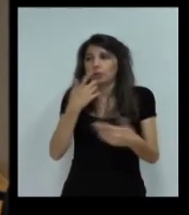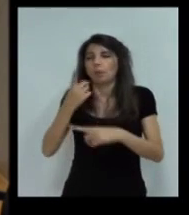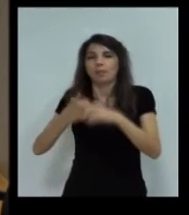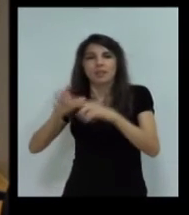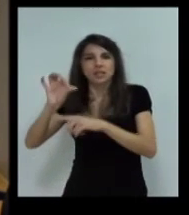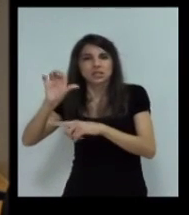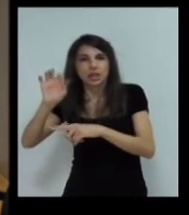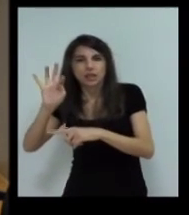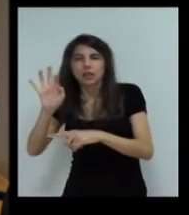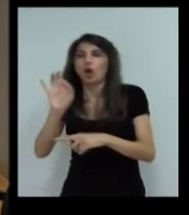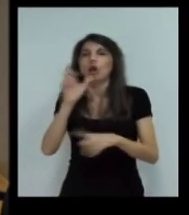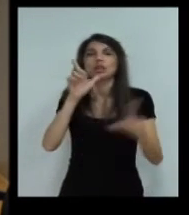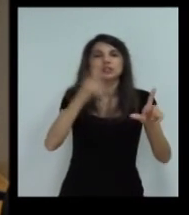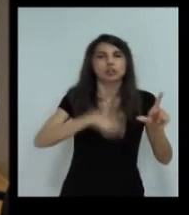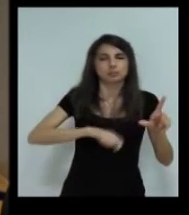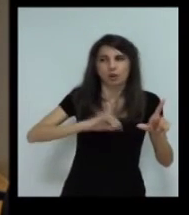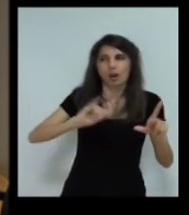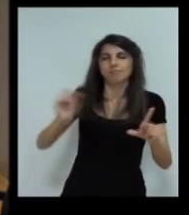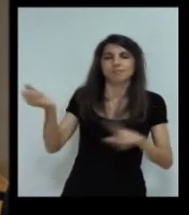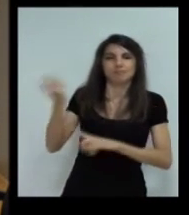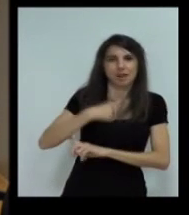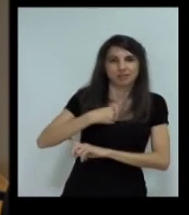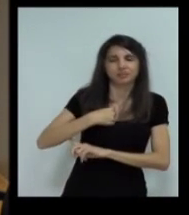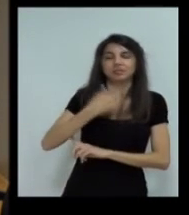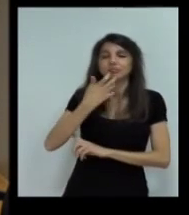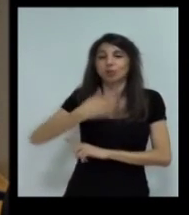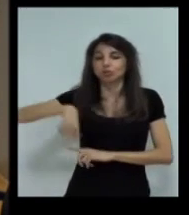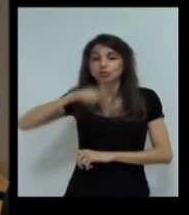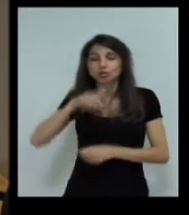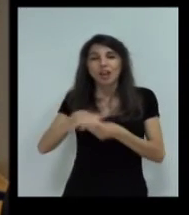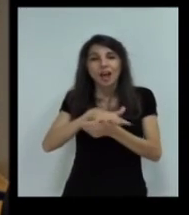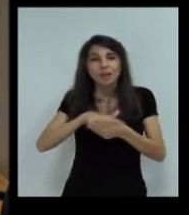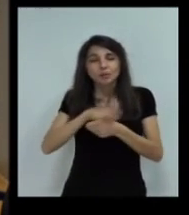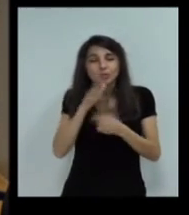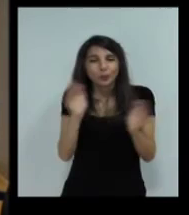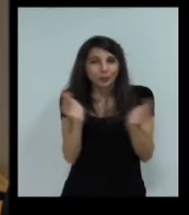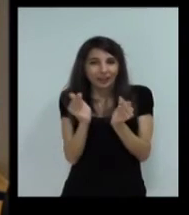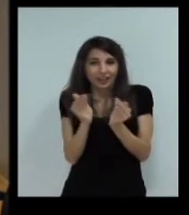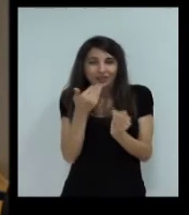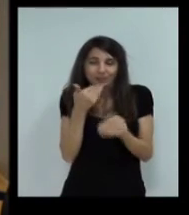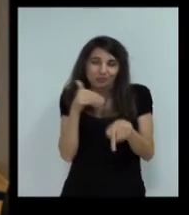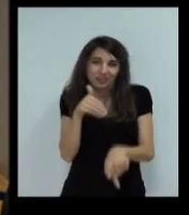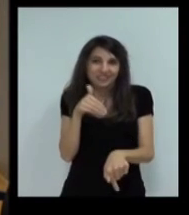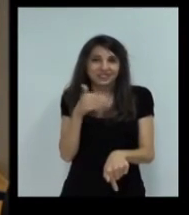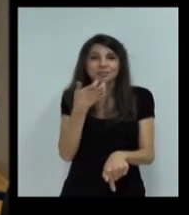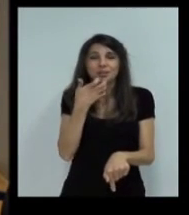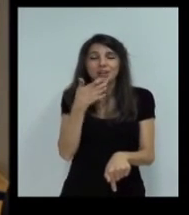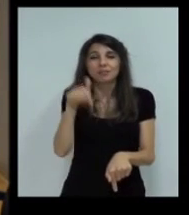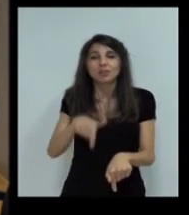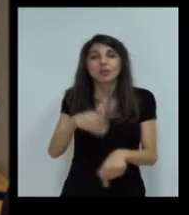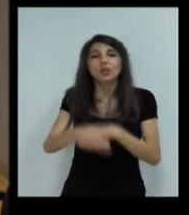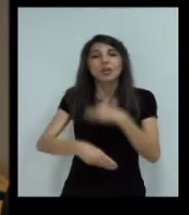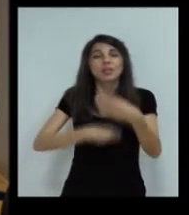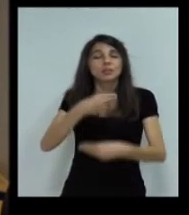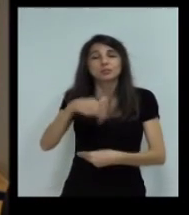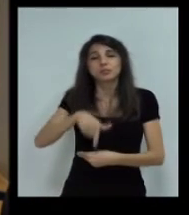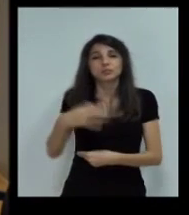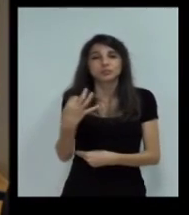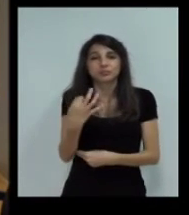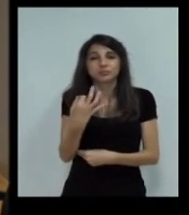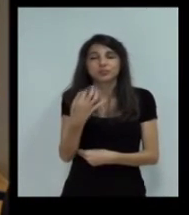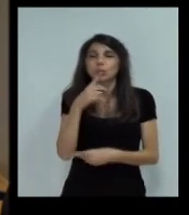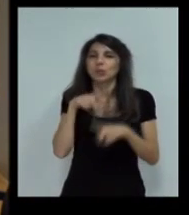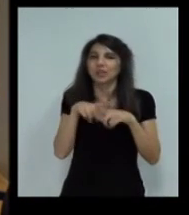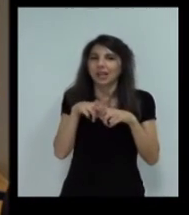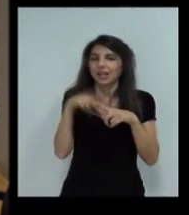puede tener Televisión Española, desde un ámbito muy chiquitito como es este, aquí estamos haciendo un